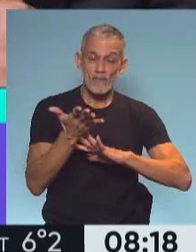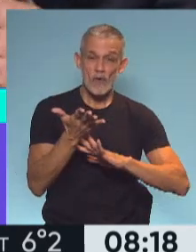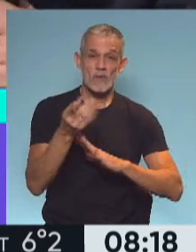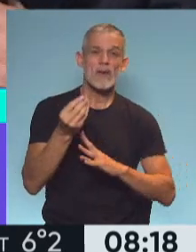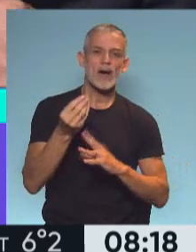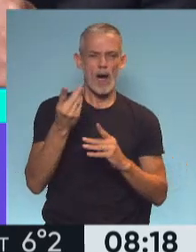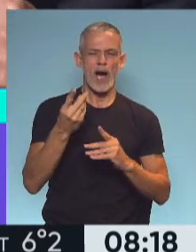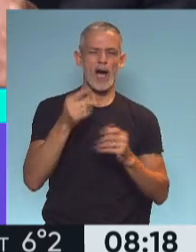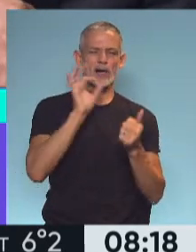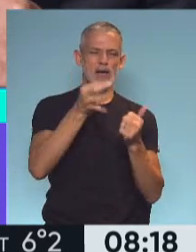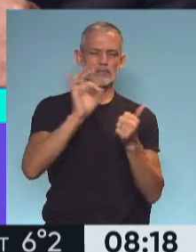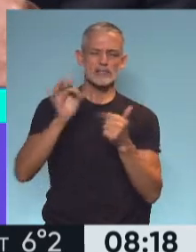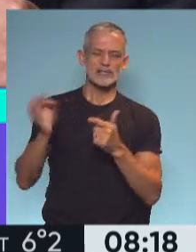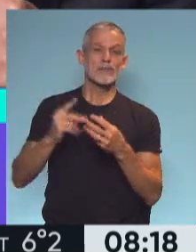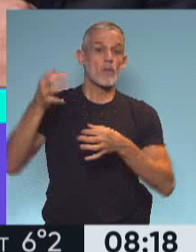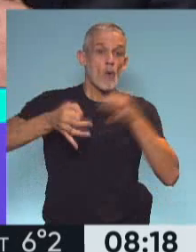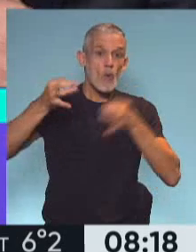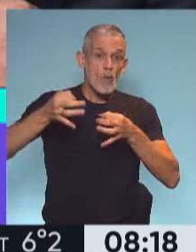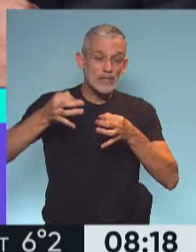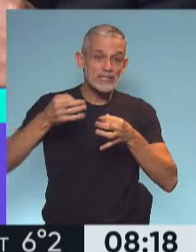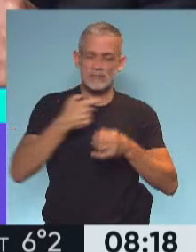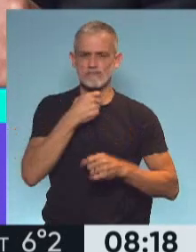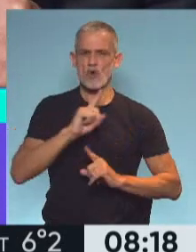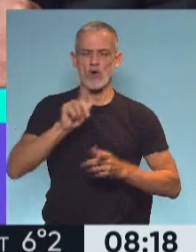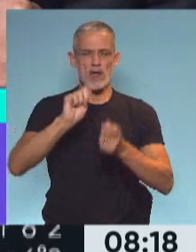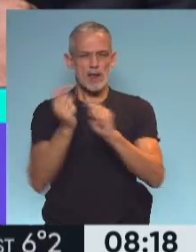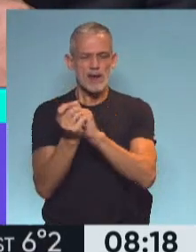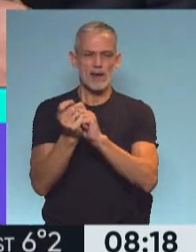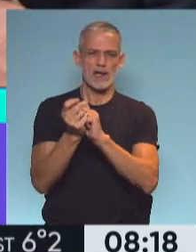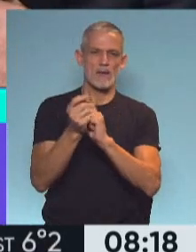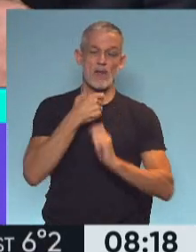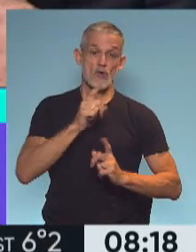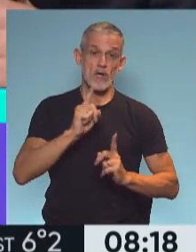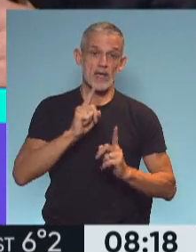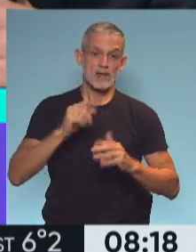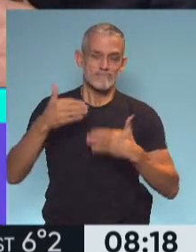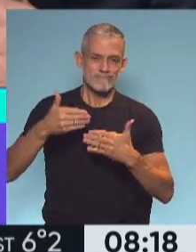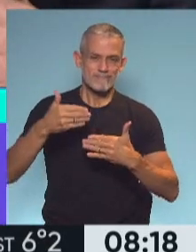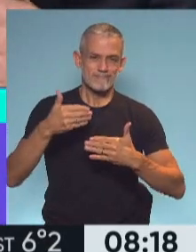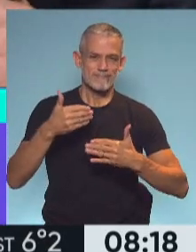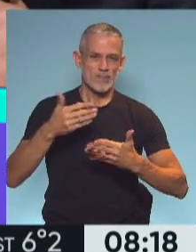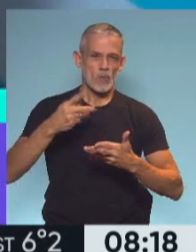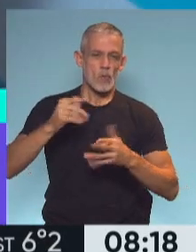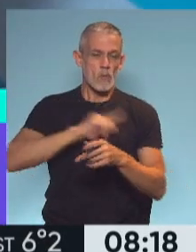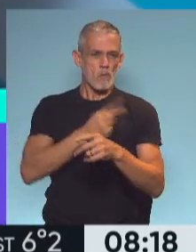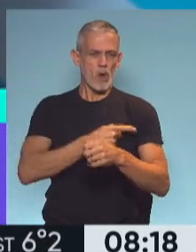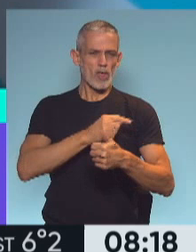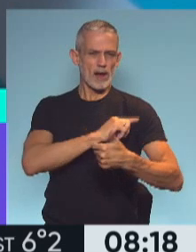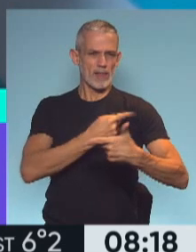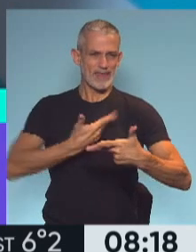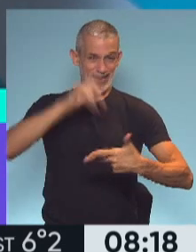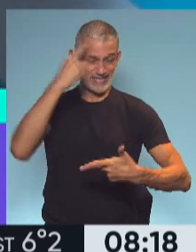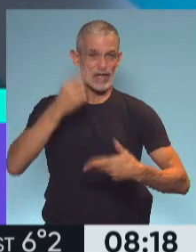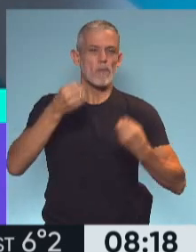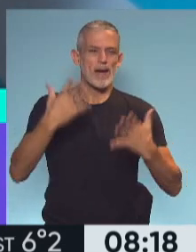algunos elementos de la justicia que no quieren ayornarse, que no quieren constituir un poder del Estado mejor.